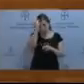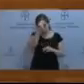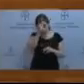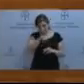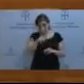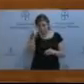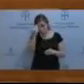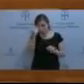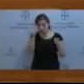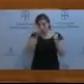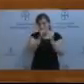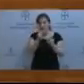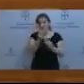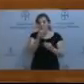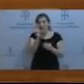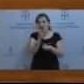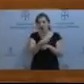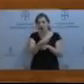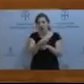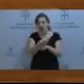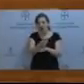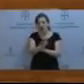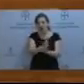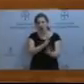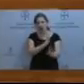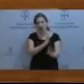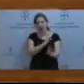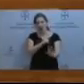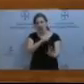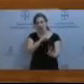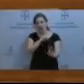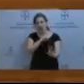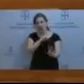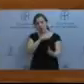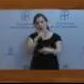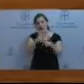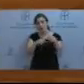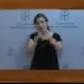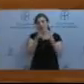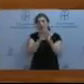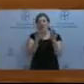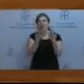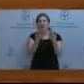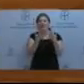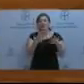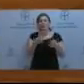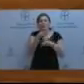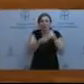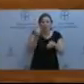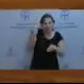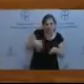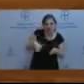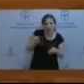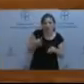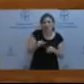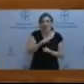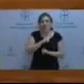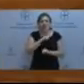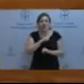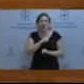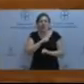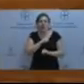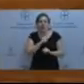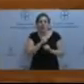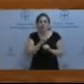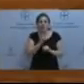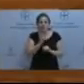horas de cola, 20 horas de cola para conseguir un libro de texto usado. 20 horas de cola en Gijón, que más